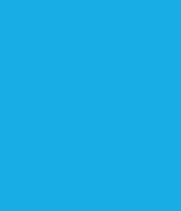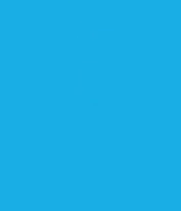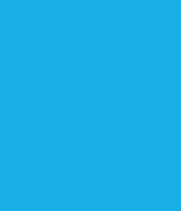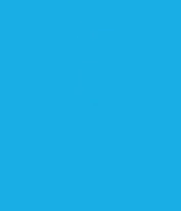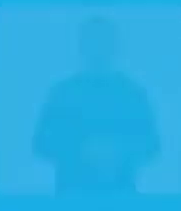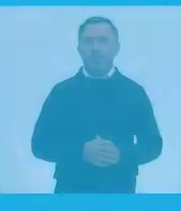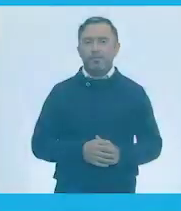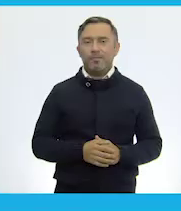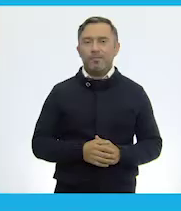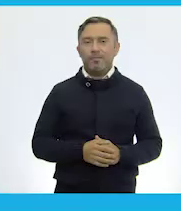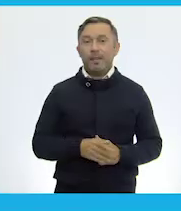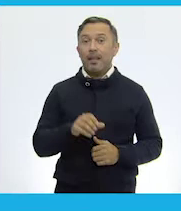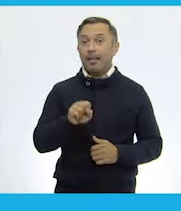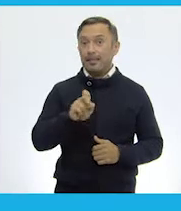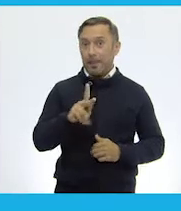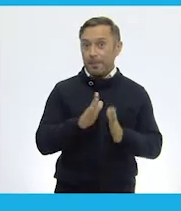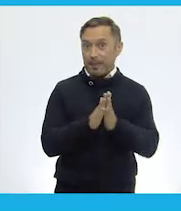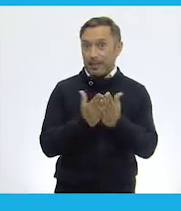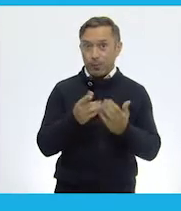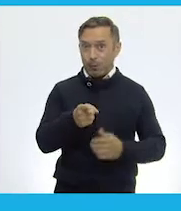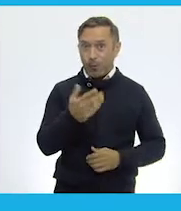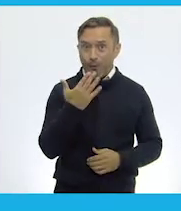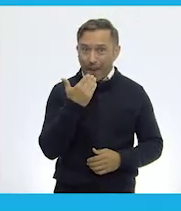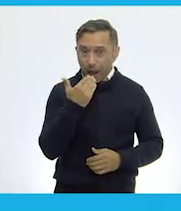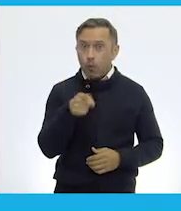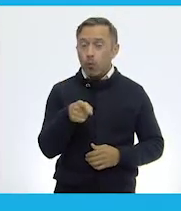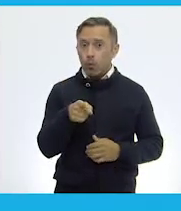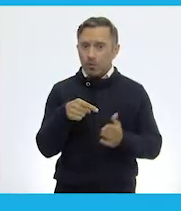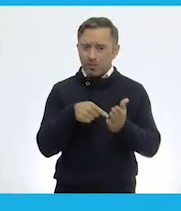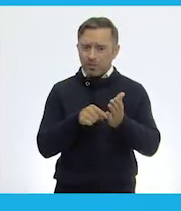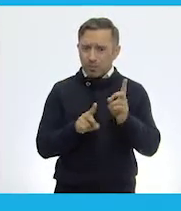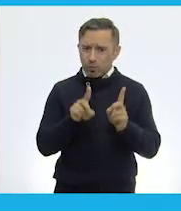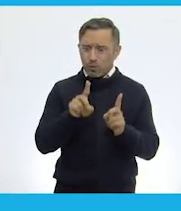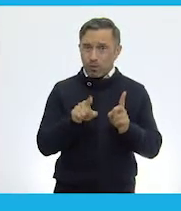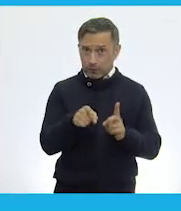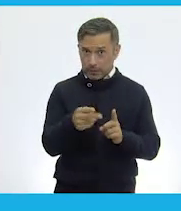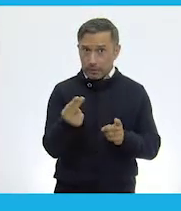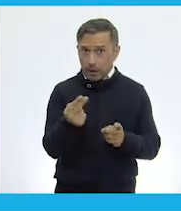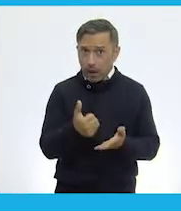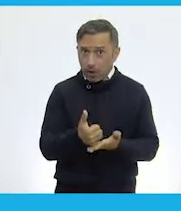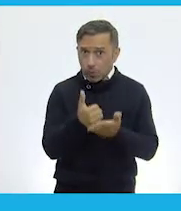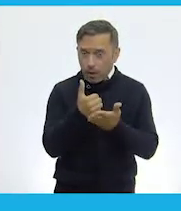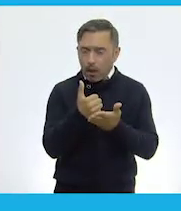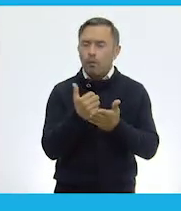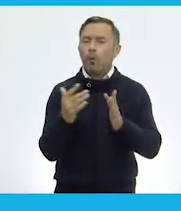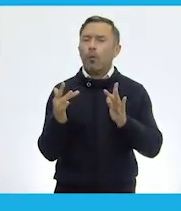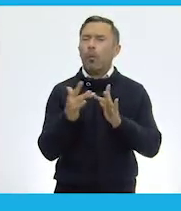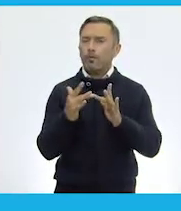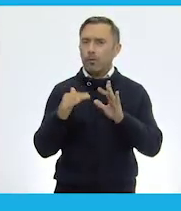Si no tienes el libro de texto o necesitas ayuda para resolver tus dudas, contáctanos.